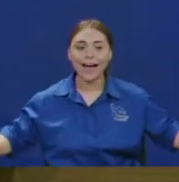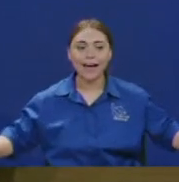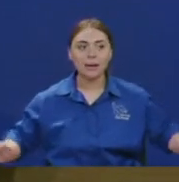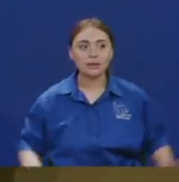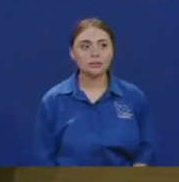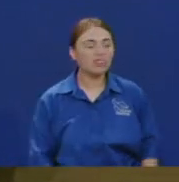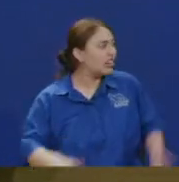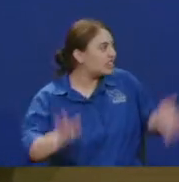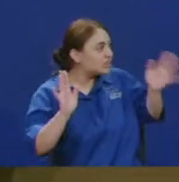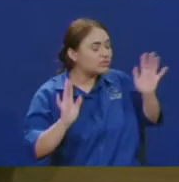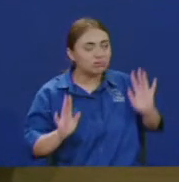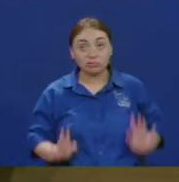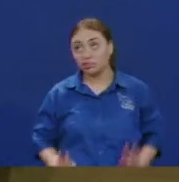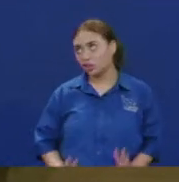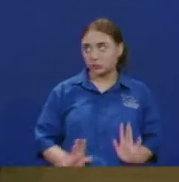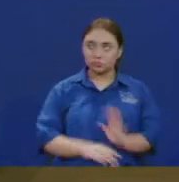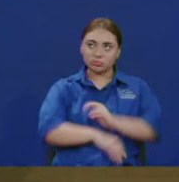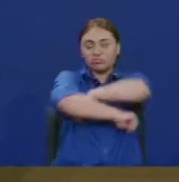Sala por donde pasa la suegra.